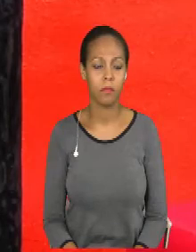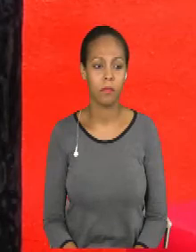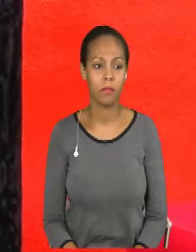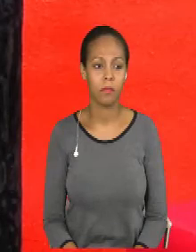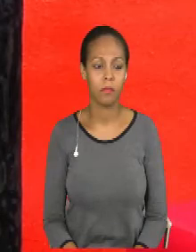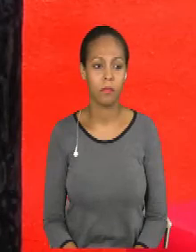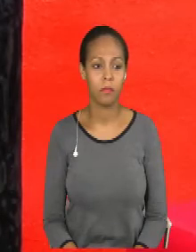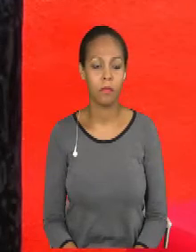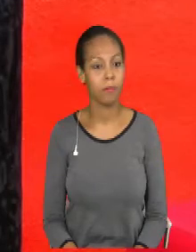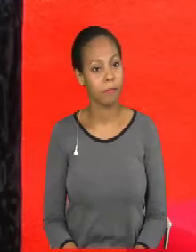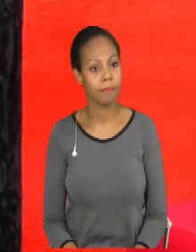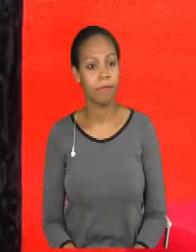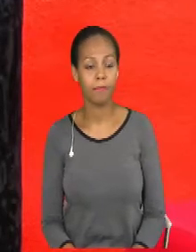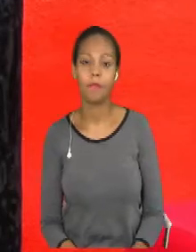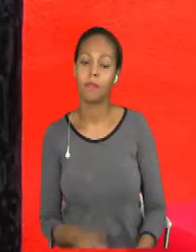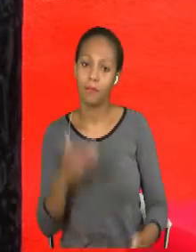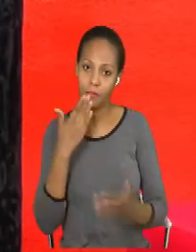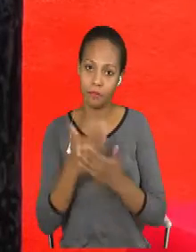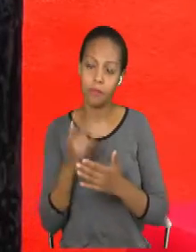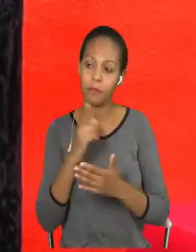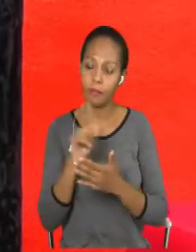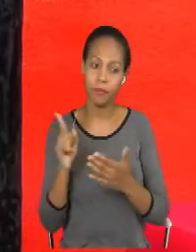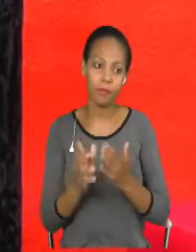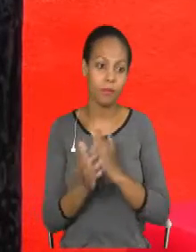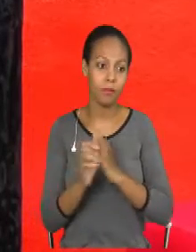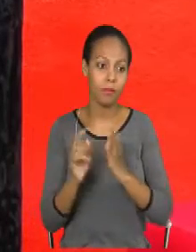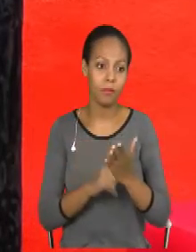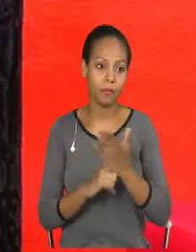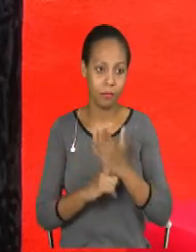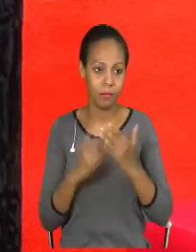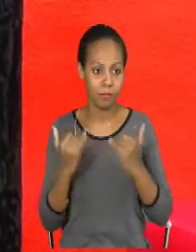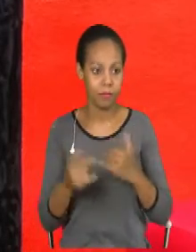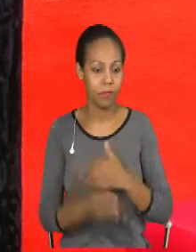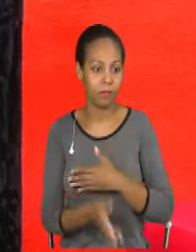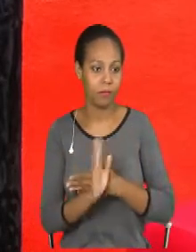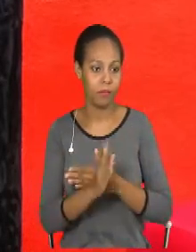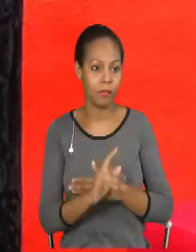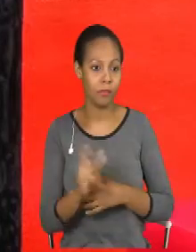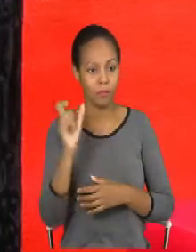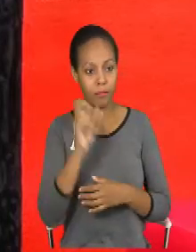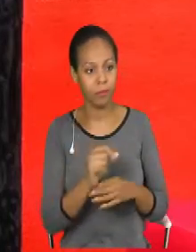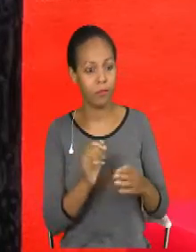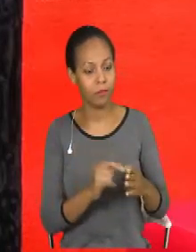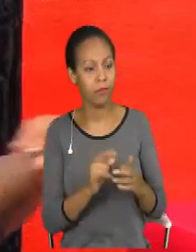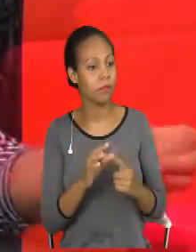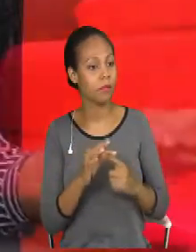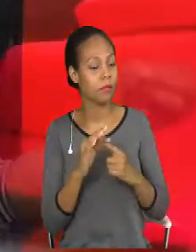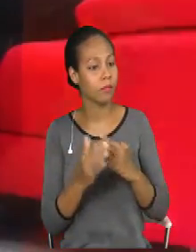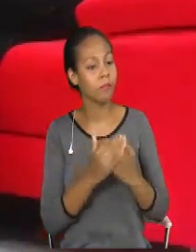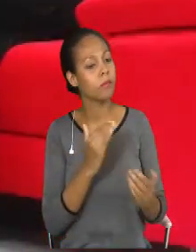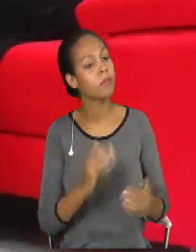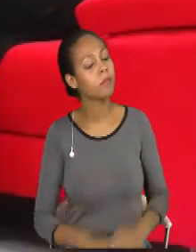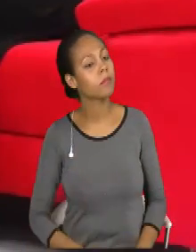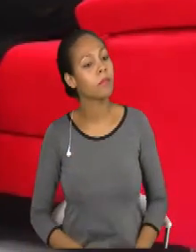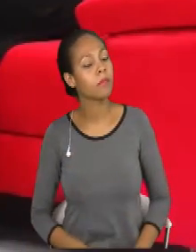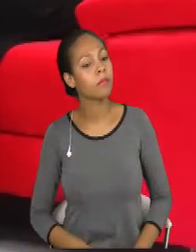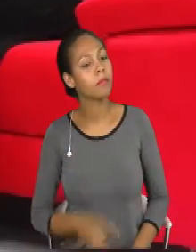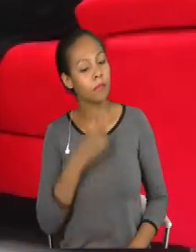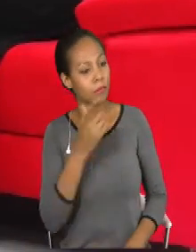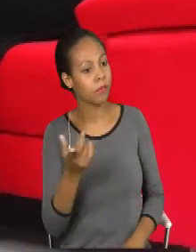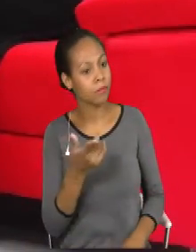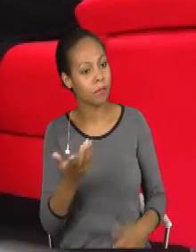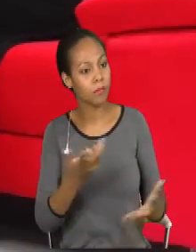Muchísimas gracias a nuestros expertos y yo sigo aquí con mi invitado especial y Cristian, cuéntanos cómo fue todo